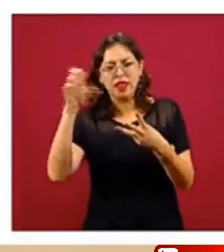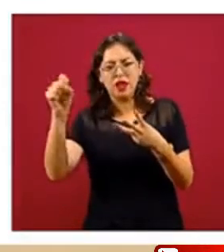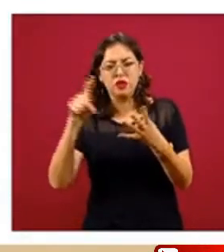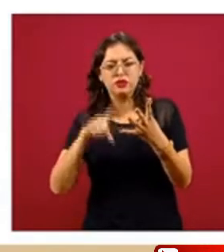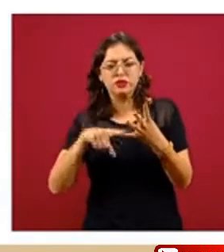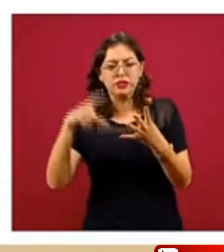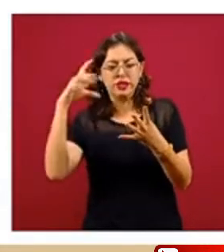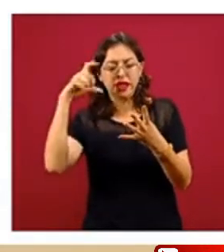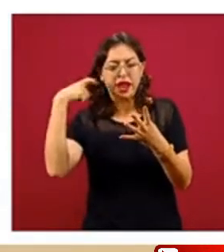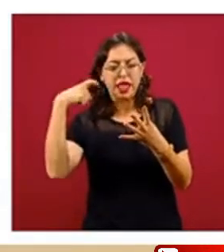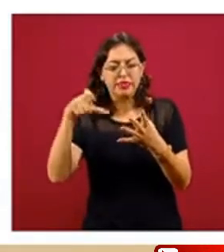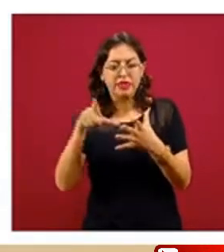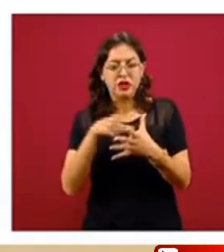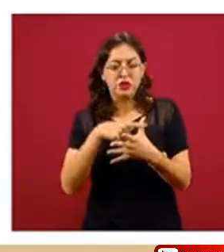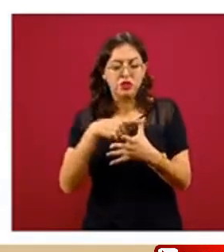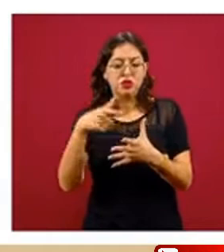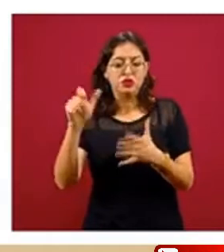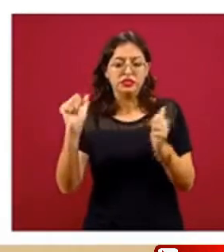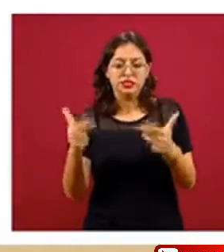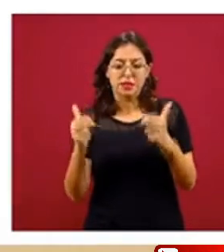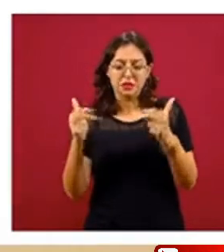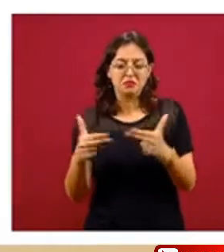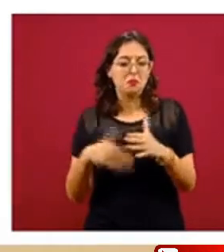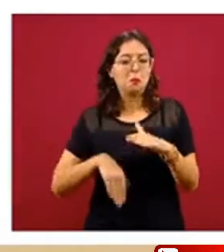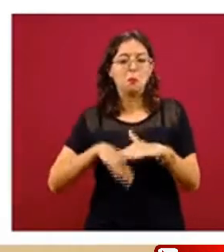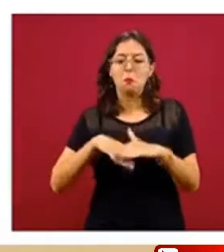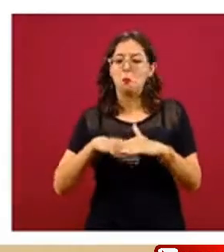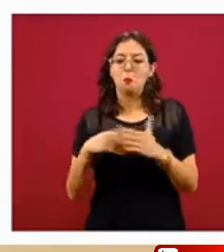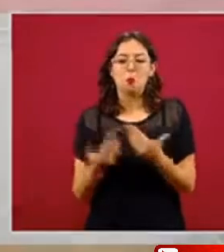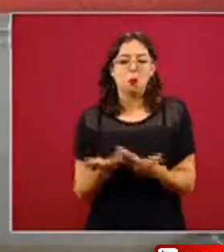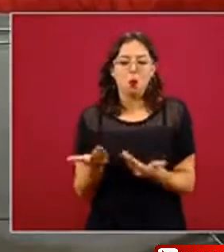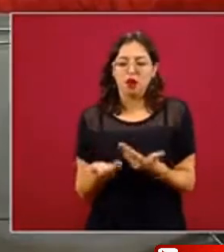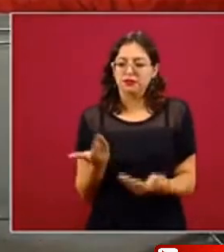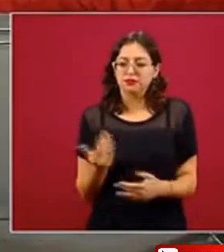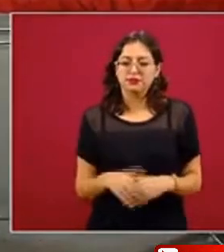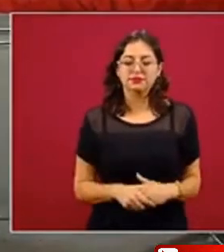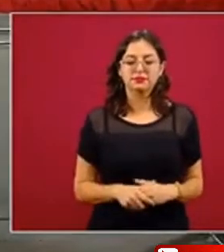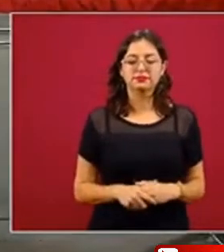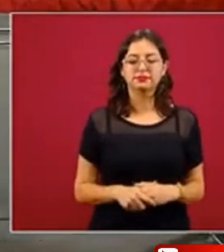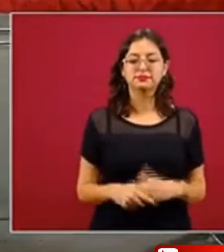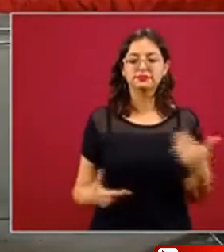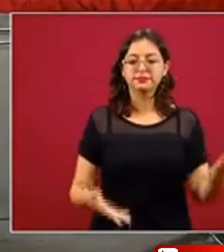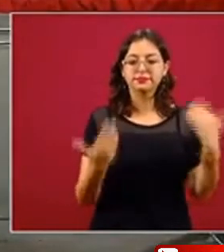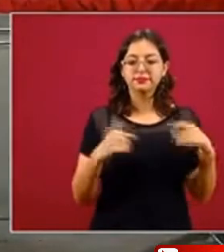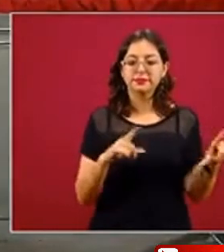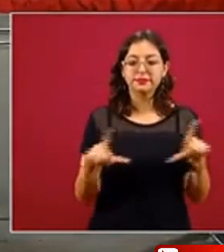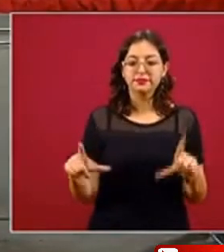las mínimas incidencias. Vamos a ver la siguiente, por favor.